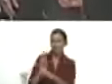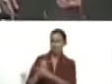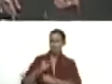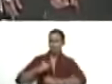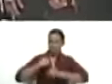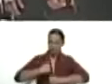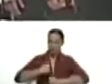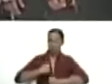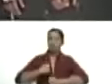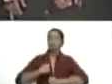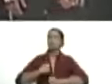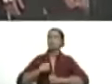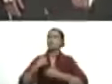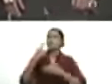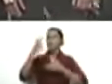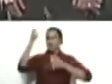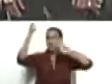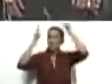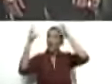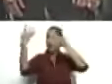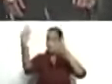Se le metió el espíritu de Chávez.